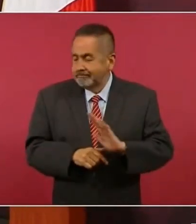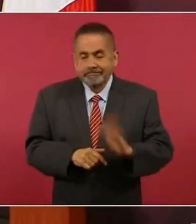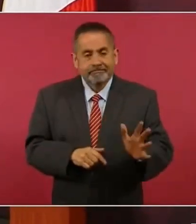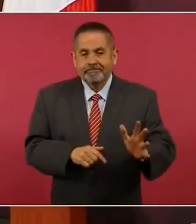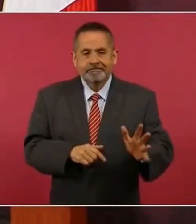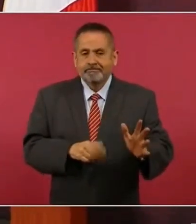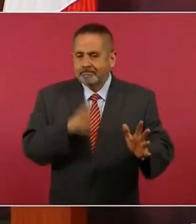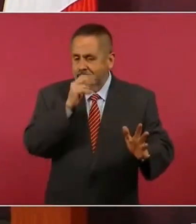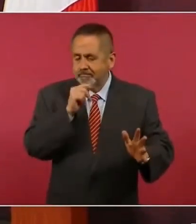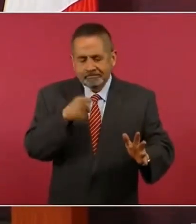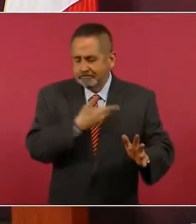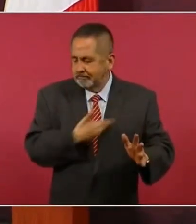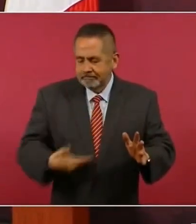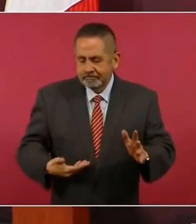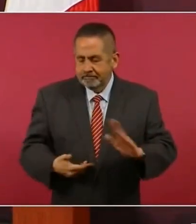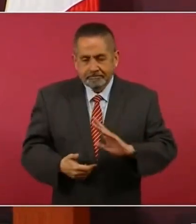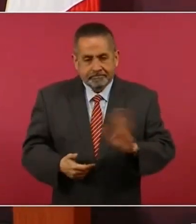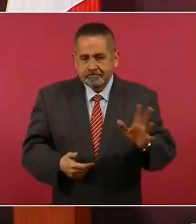¿Y luego